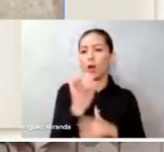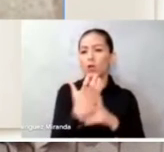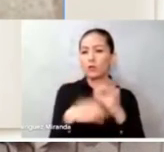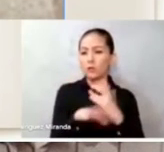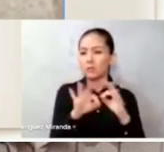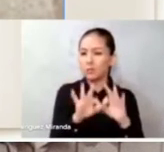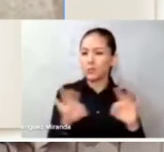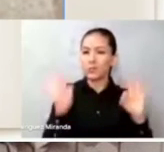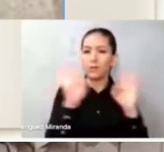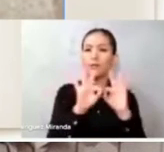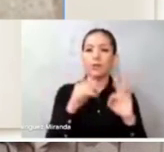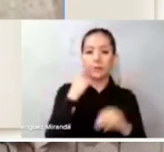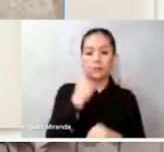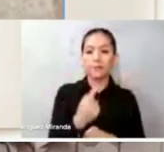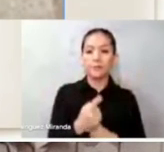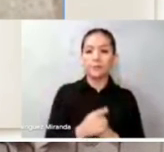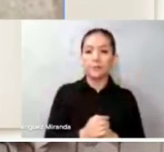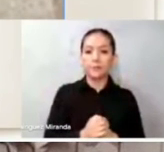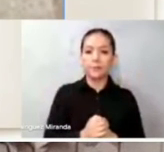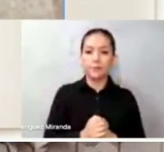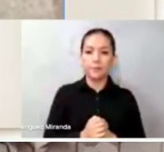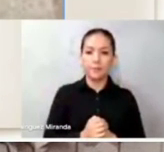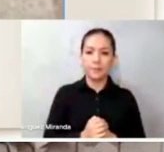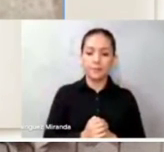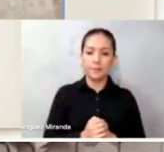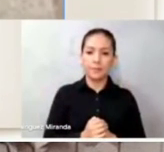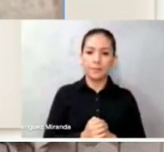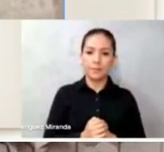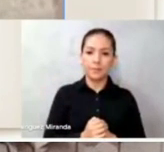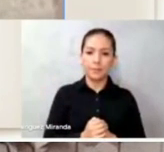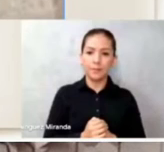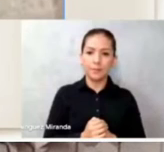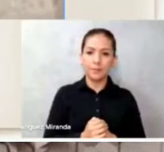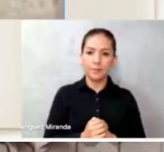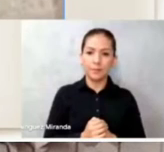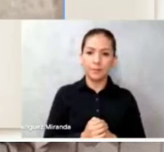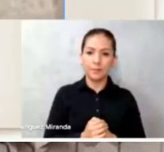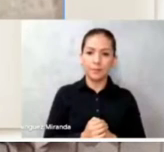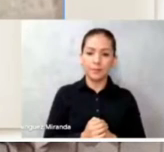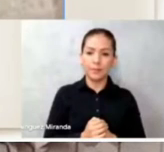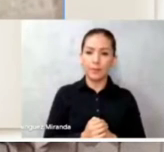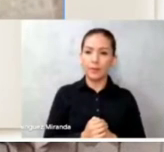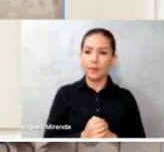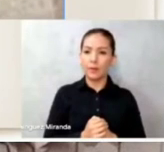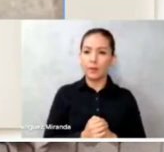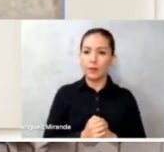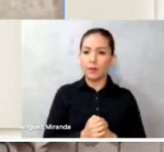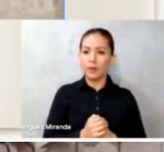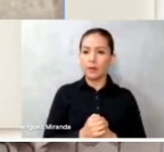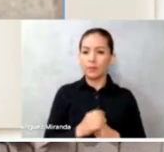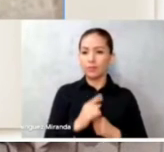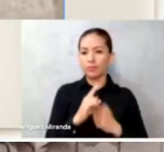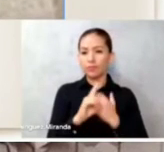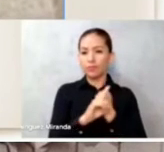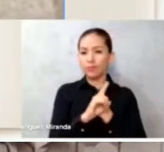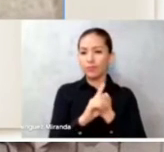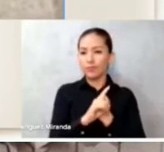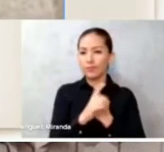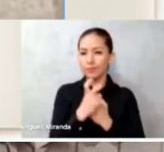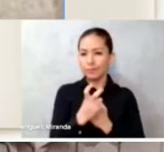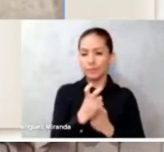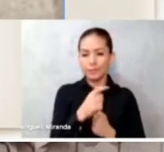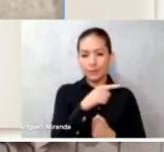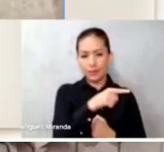señalar es la mencionada en la cuenta con lo relacionado el agravio del conflicto de intereses de la